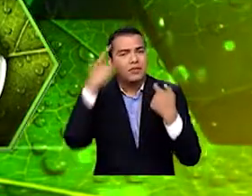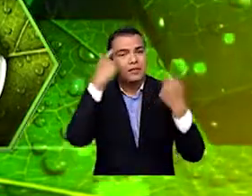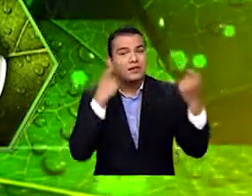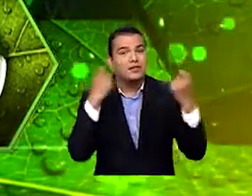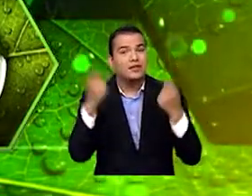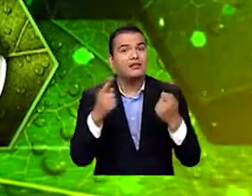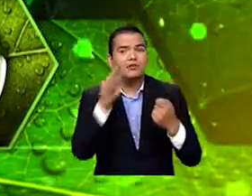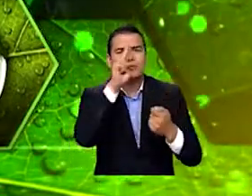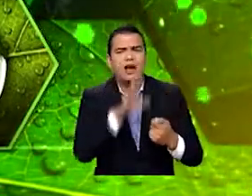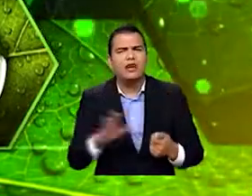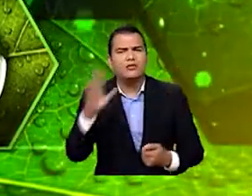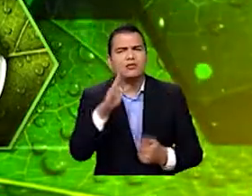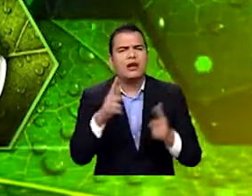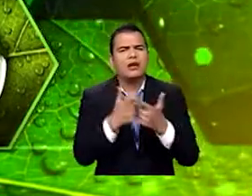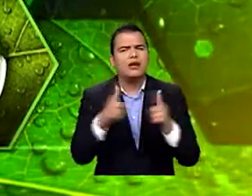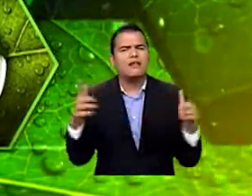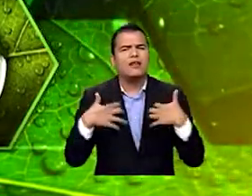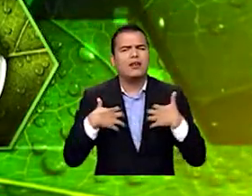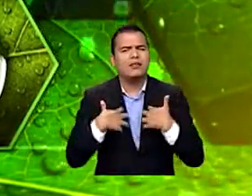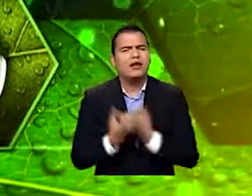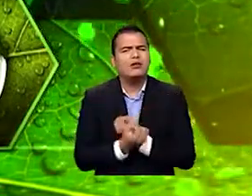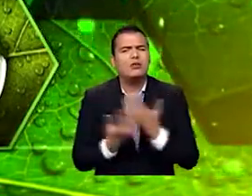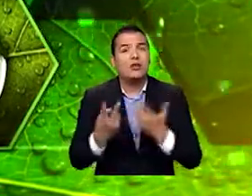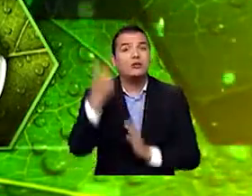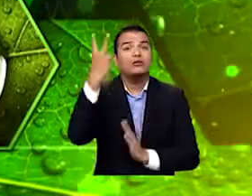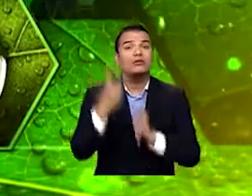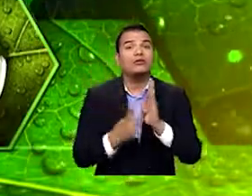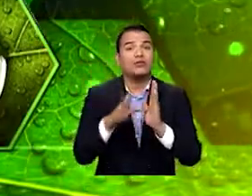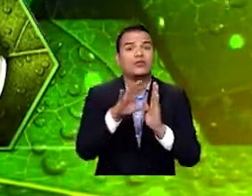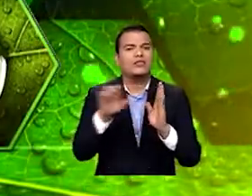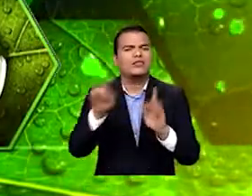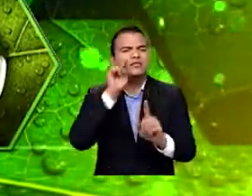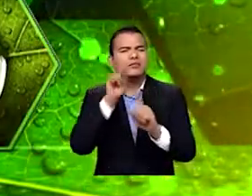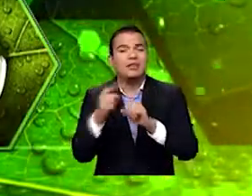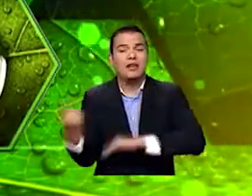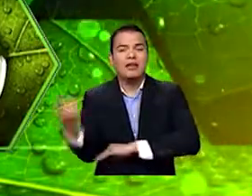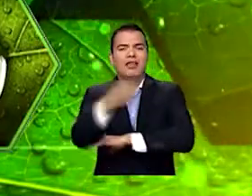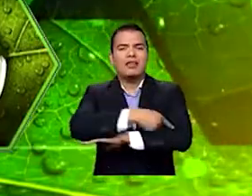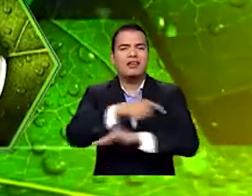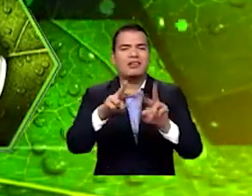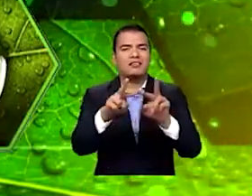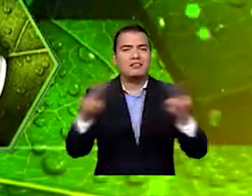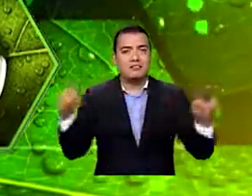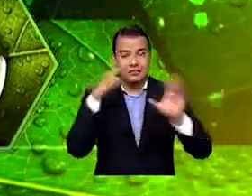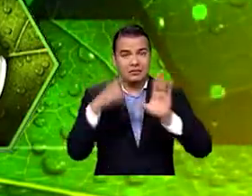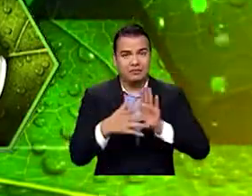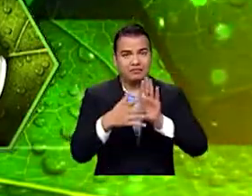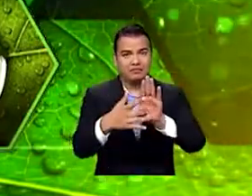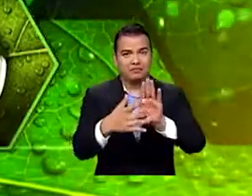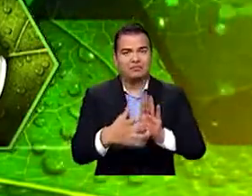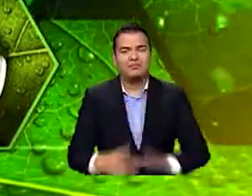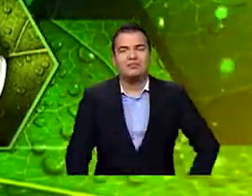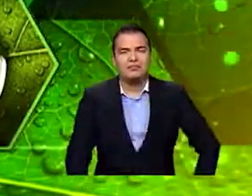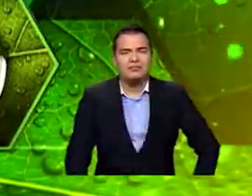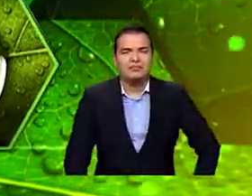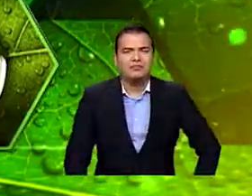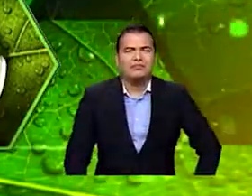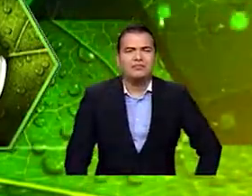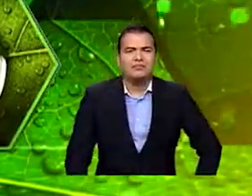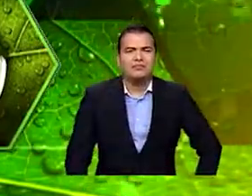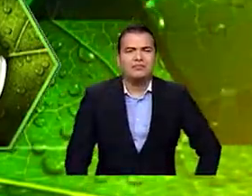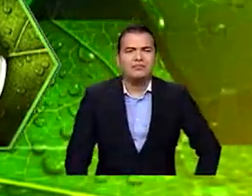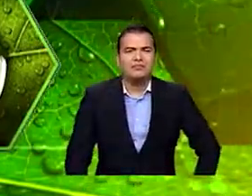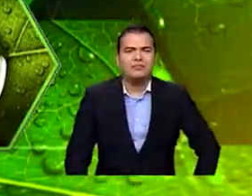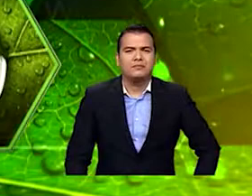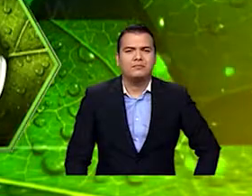2.500 animales que volvieron a la libertad en una campaña nacional para celebrar el Día de la Biodiversidad. Les tenemos la crónica de una jornada por la libertad y la